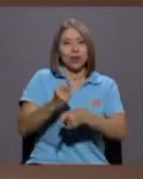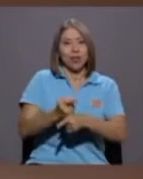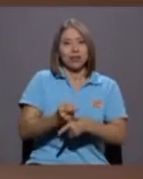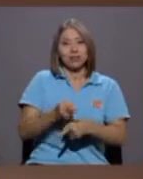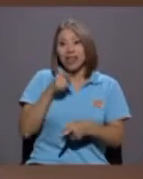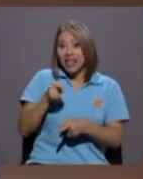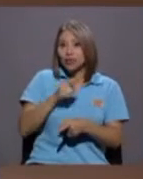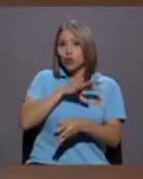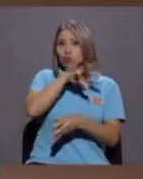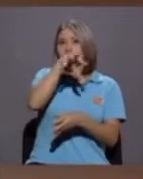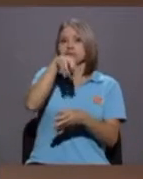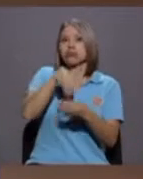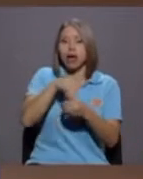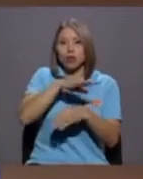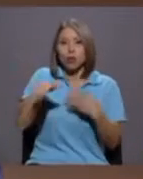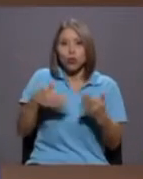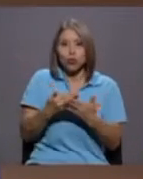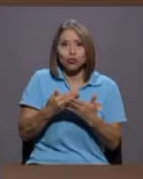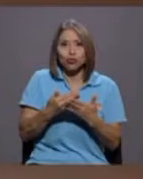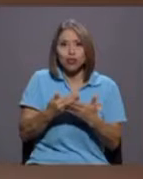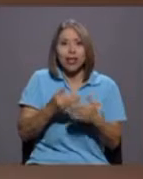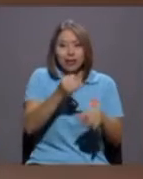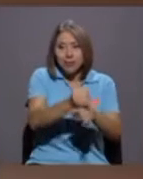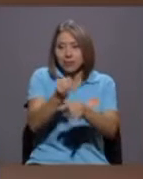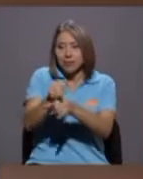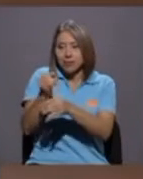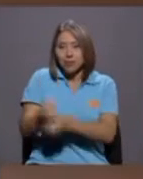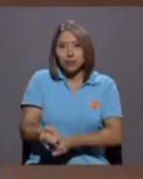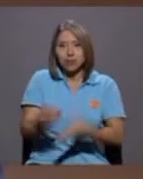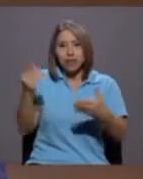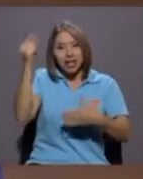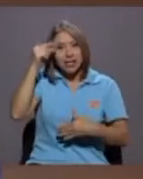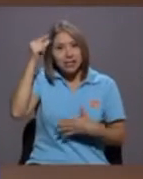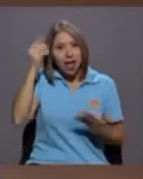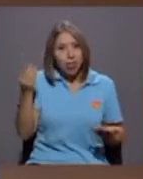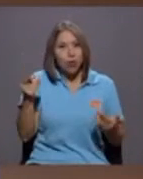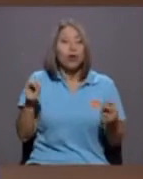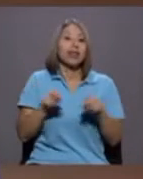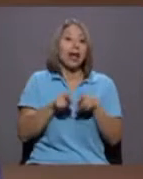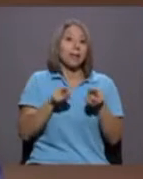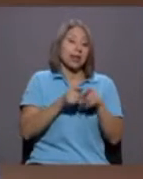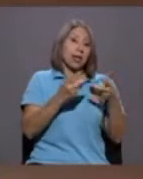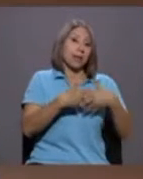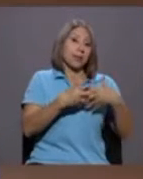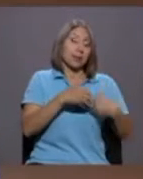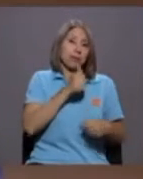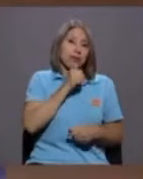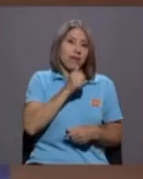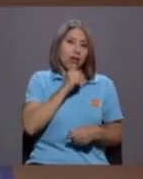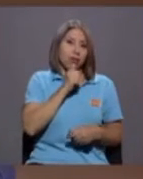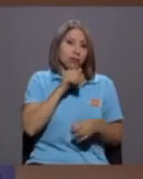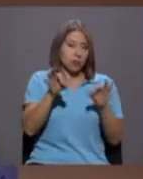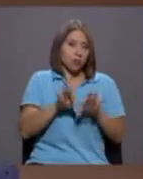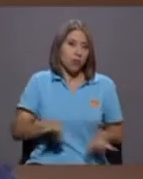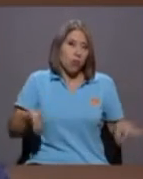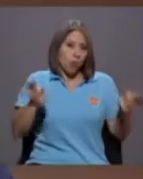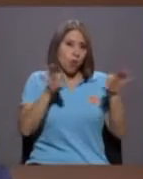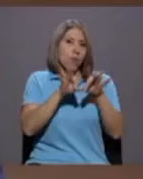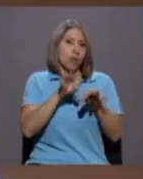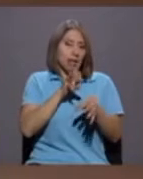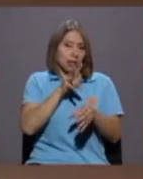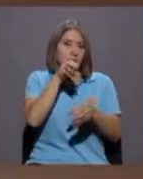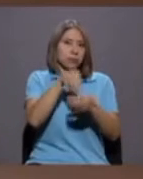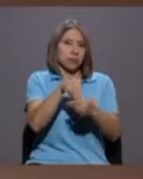desde el Estado, pero también hay un concepto de responsabilidad compartida. El sector privado es fundamental que intervenga en esto, porque